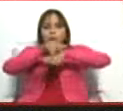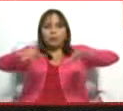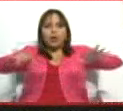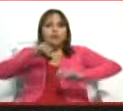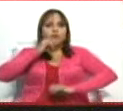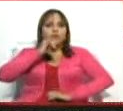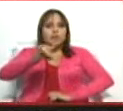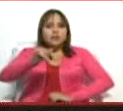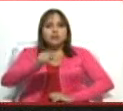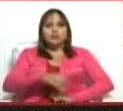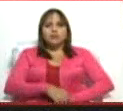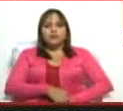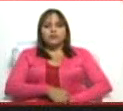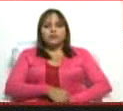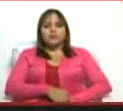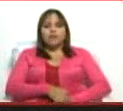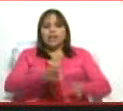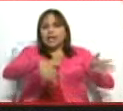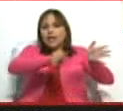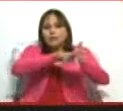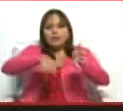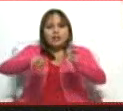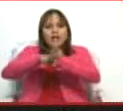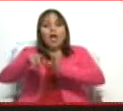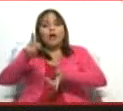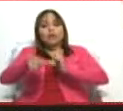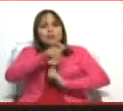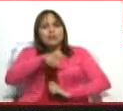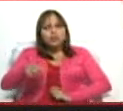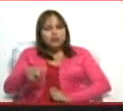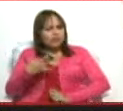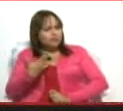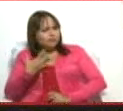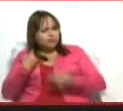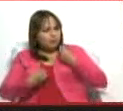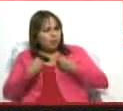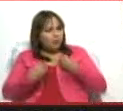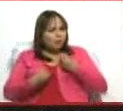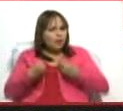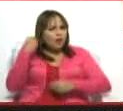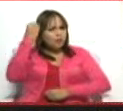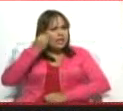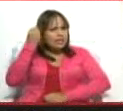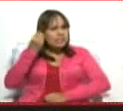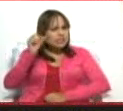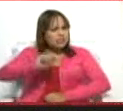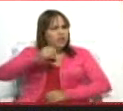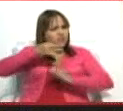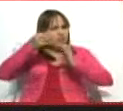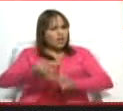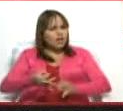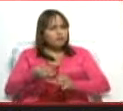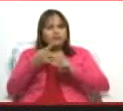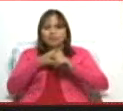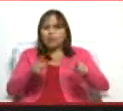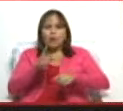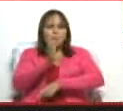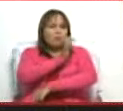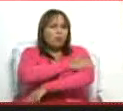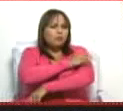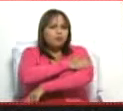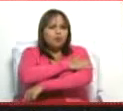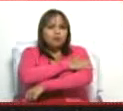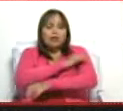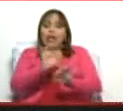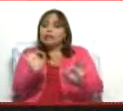allá, y hay gente nuestra que termina dudando, y creyendo cosas. A la derecha,